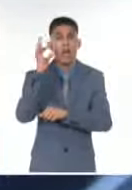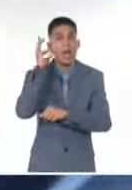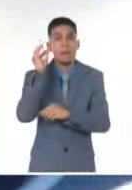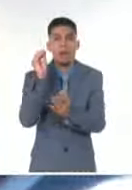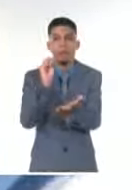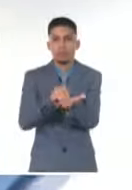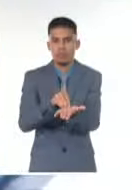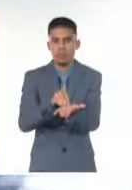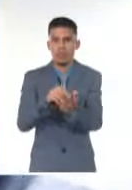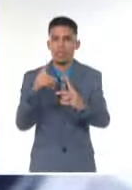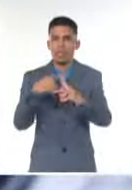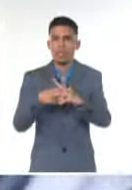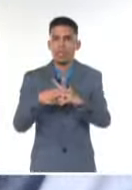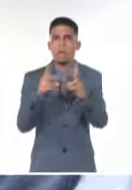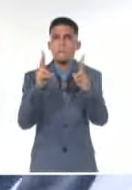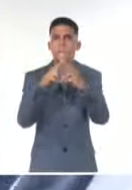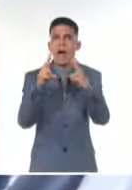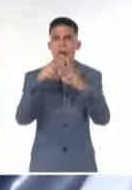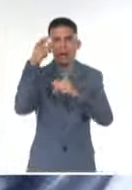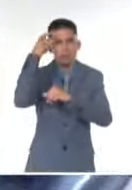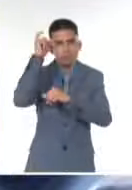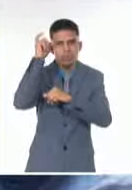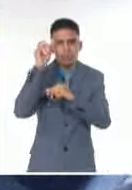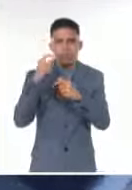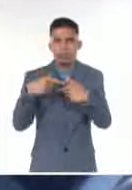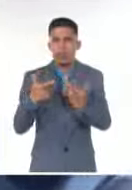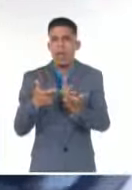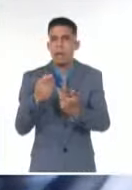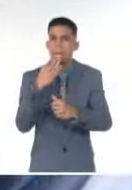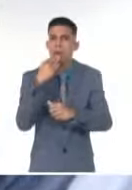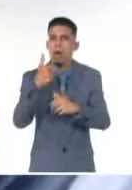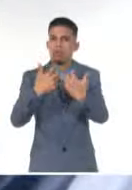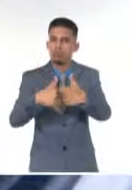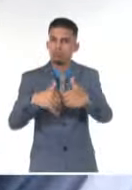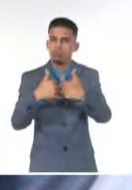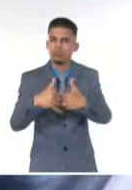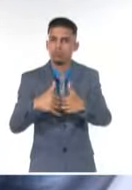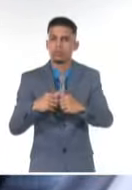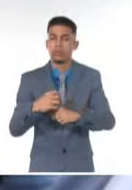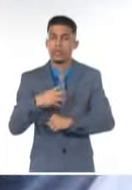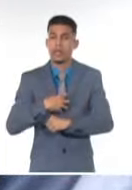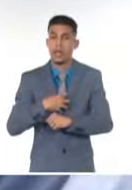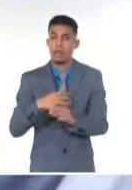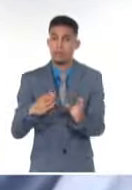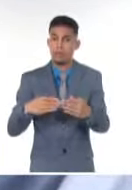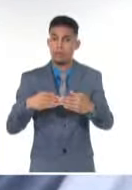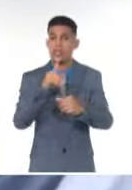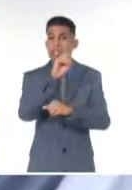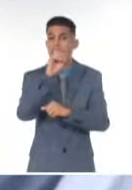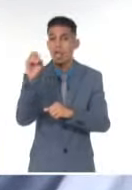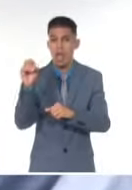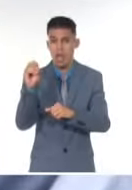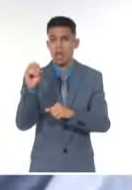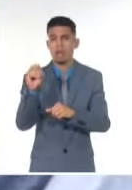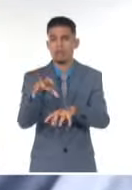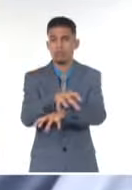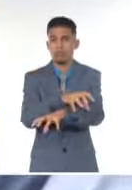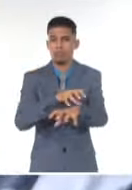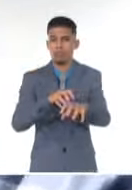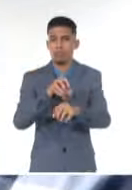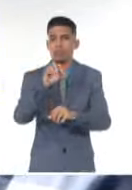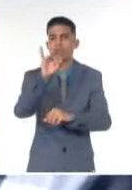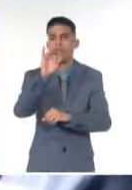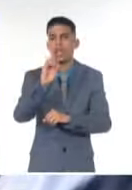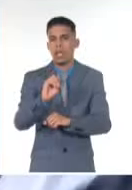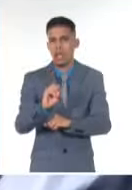y una yunta de búfalo para la tracción animal de la vaquería. Además tenemos 100 cabezas ovinas con 70